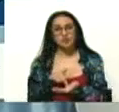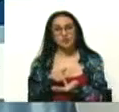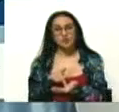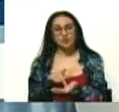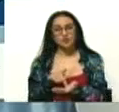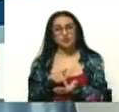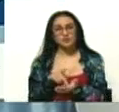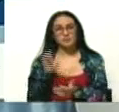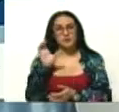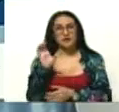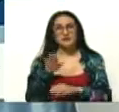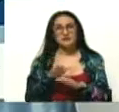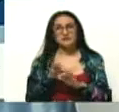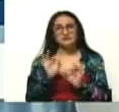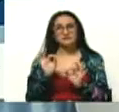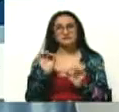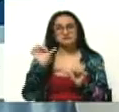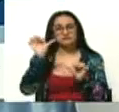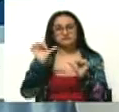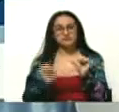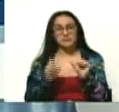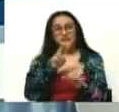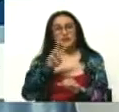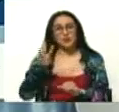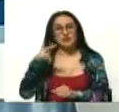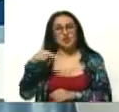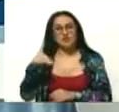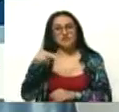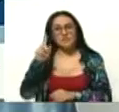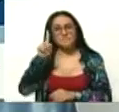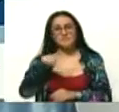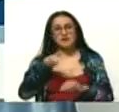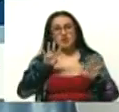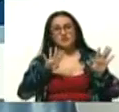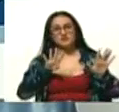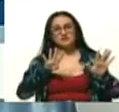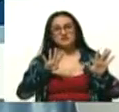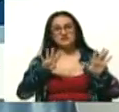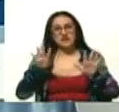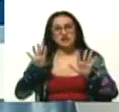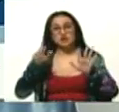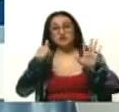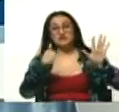decreto el 24 de noviembre de 1969.